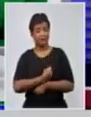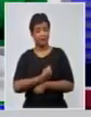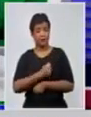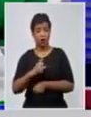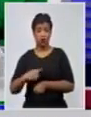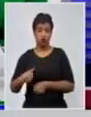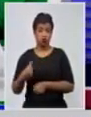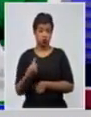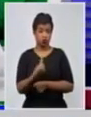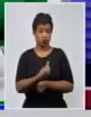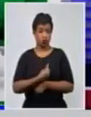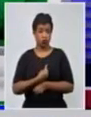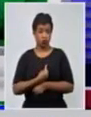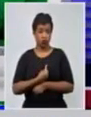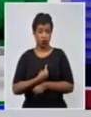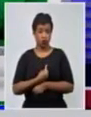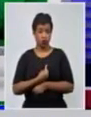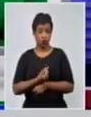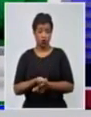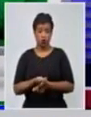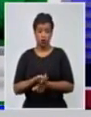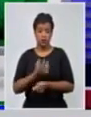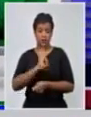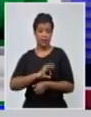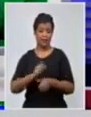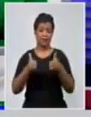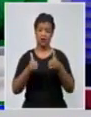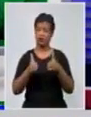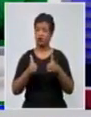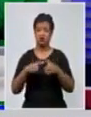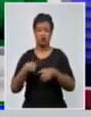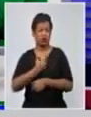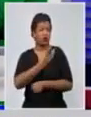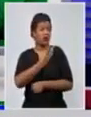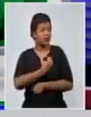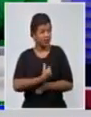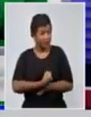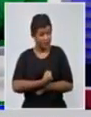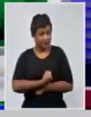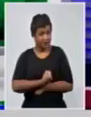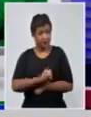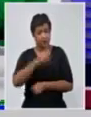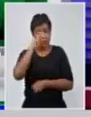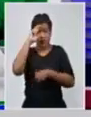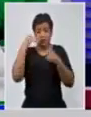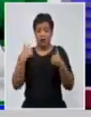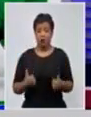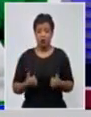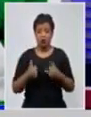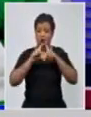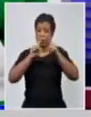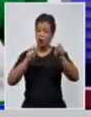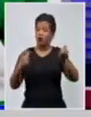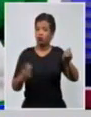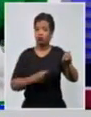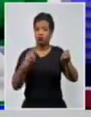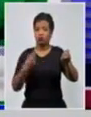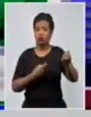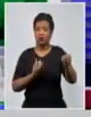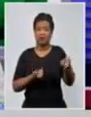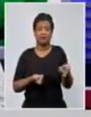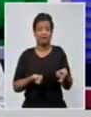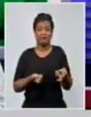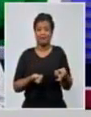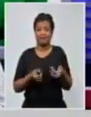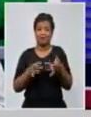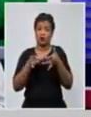Nosotros no estamos preparados para esto, ni el sistema de salud, ni Cuba, con todo